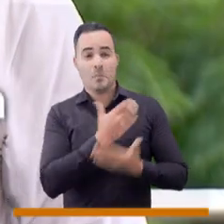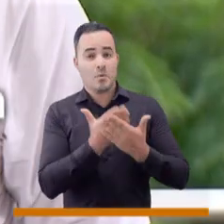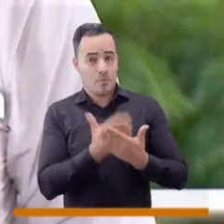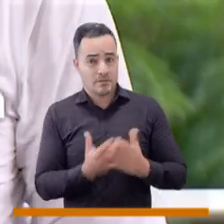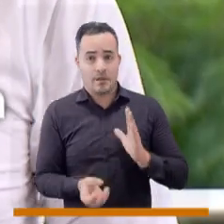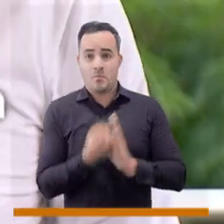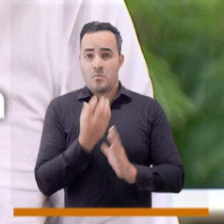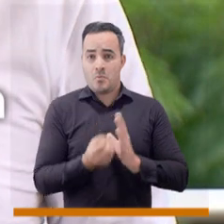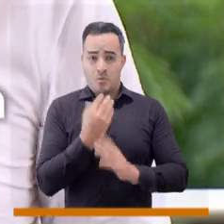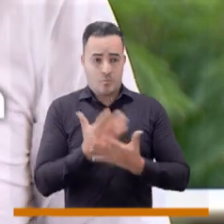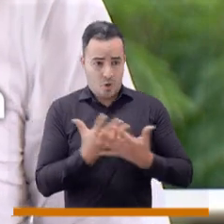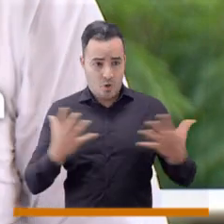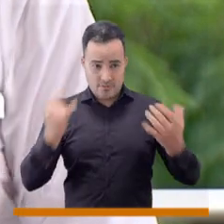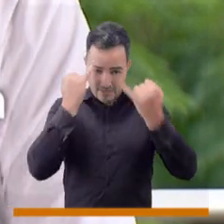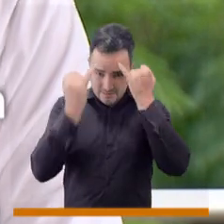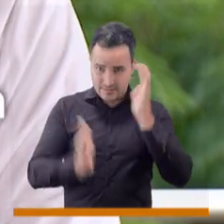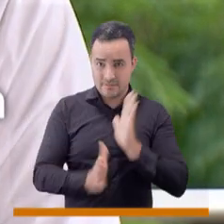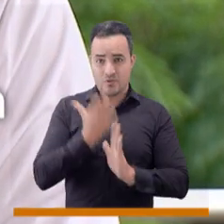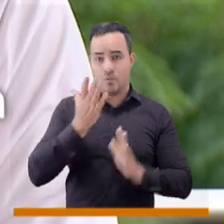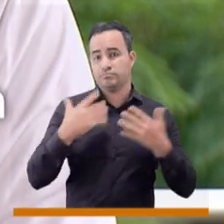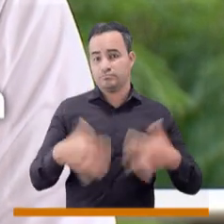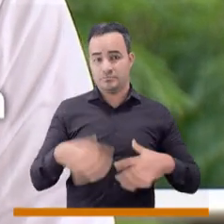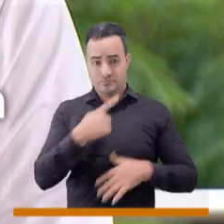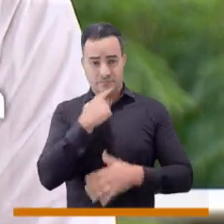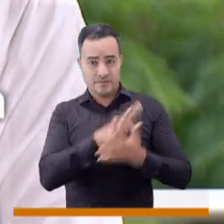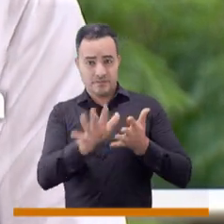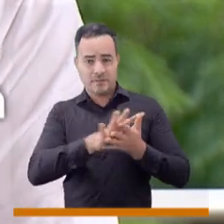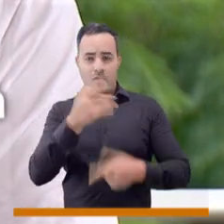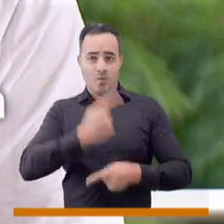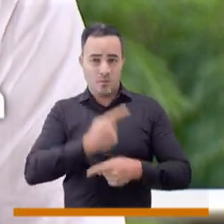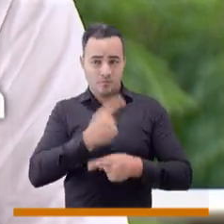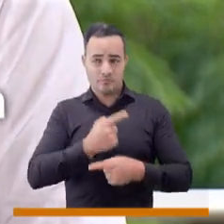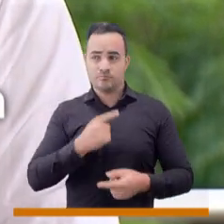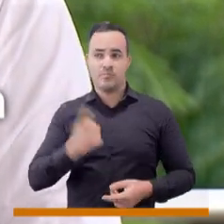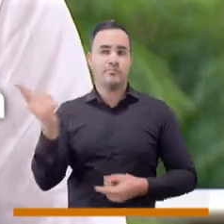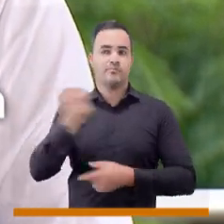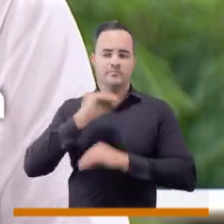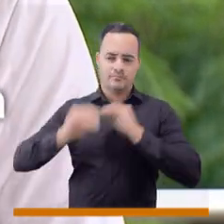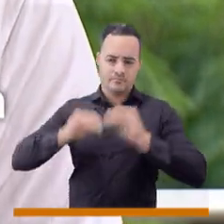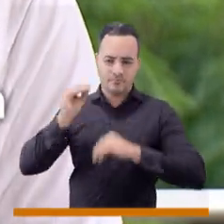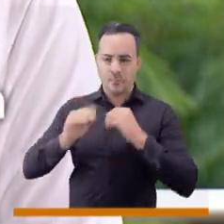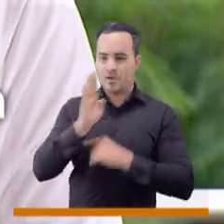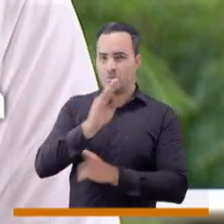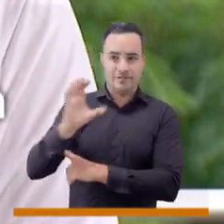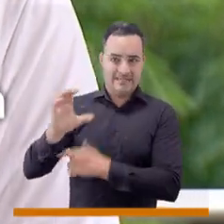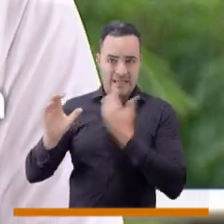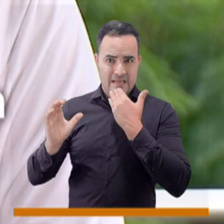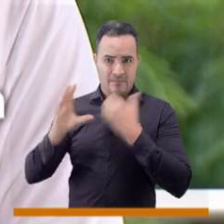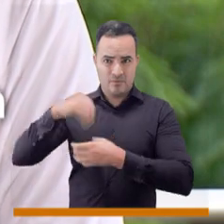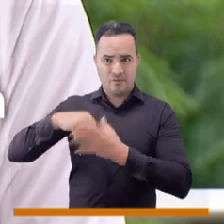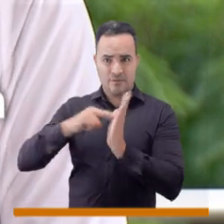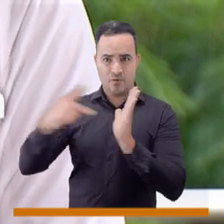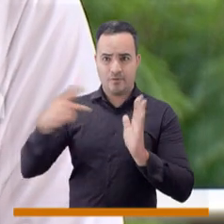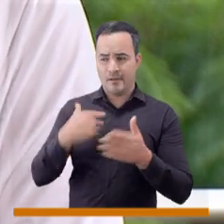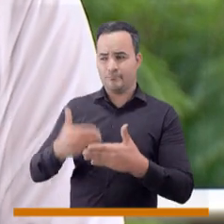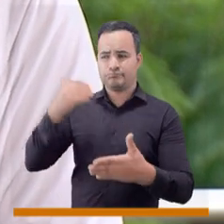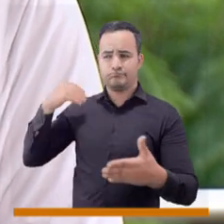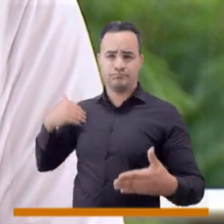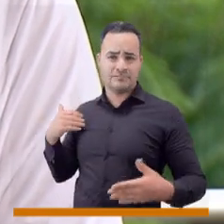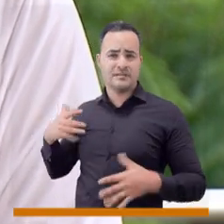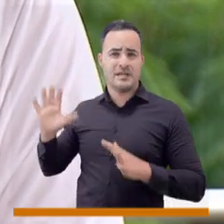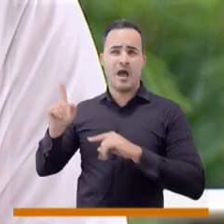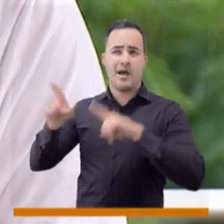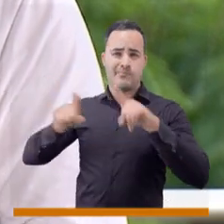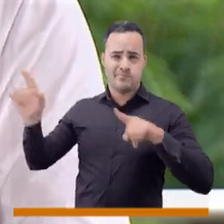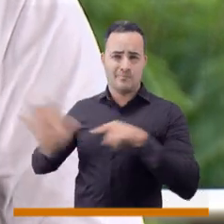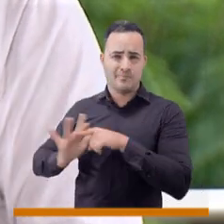son muy importantes. Y usted muy bien lo dijo, miren, el tema de blockchain es un desarrollo que se viene haciendo hace muchísimo tiempo. Posiblemente es un